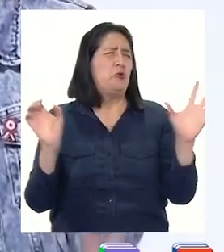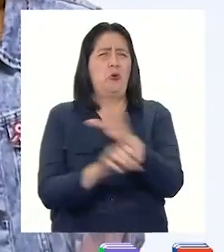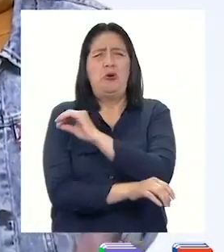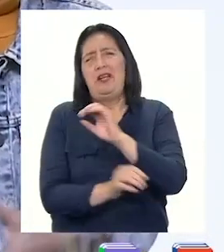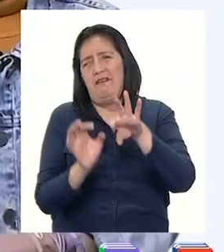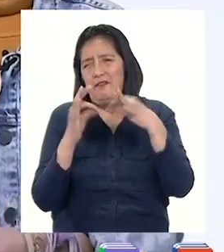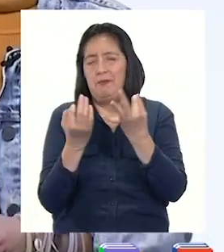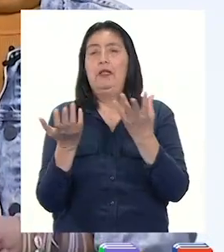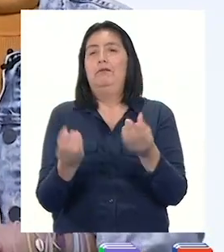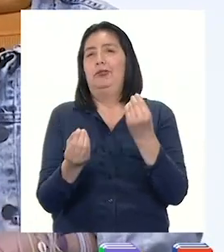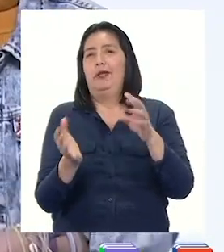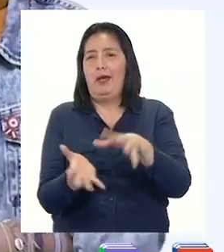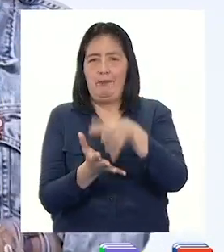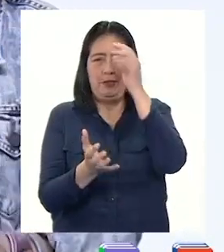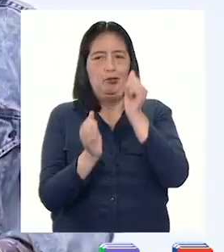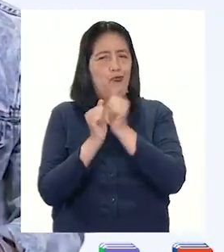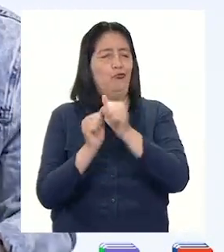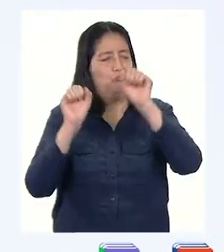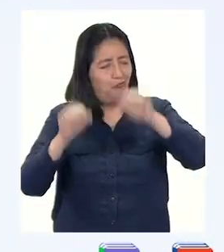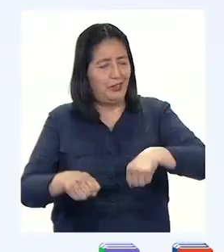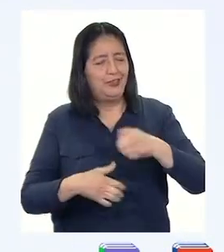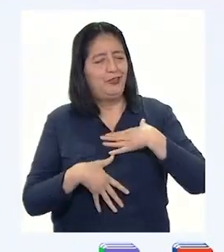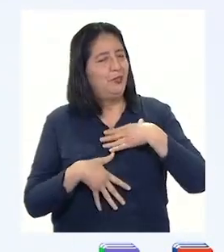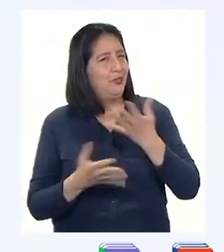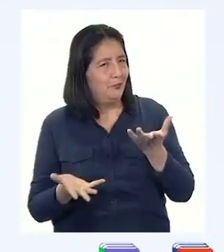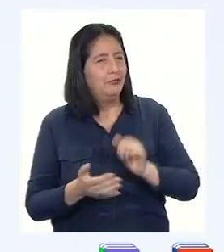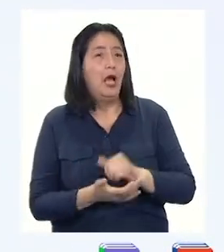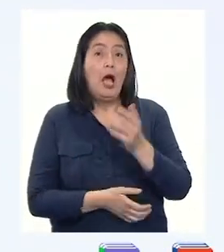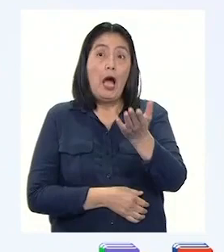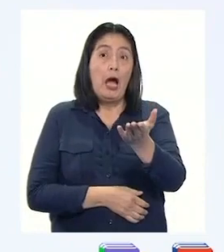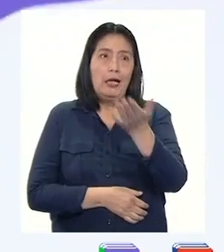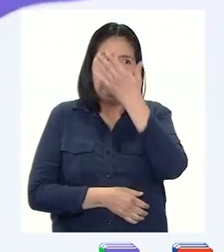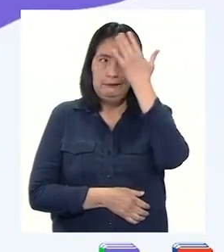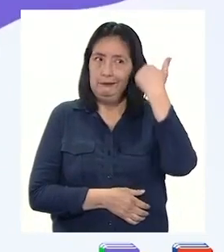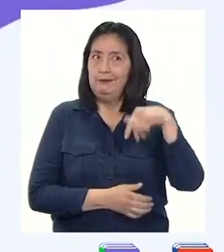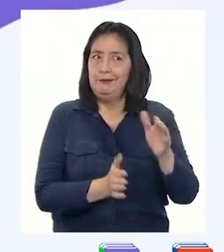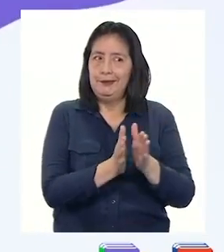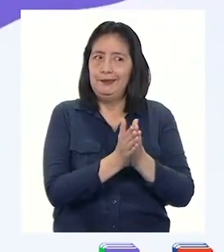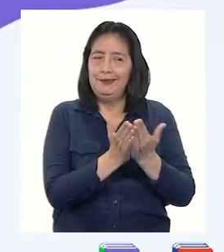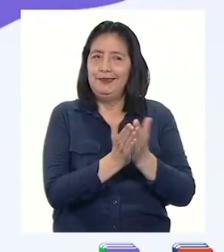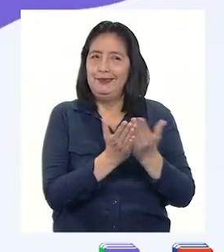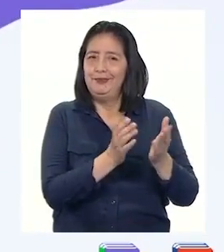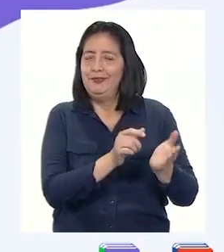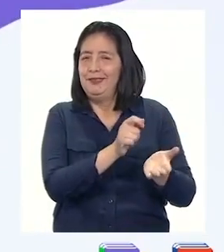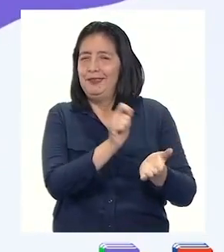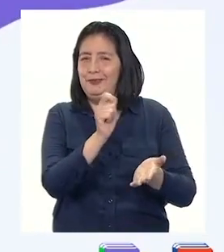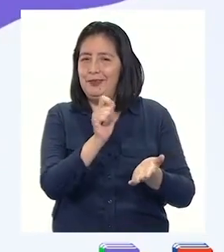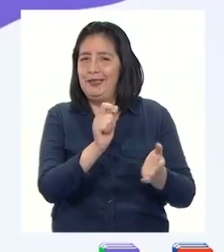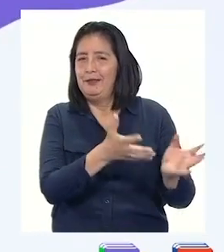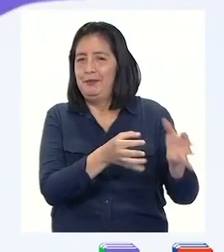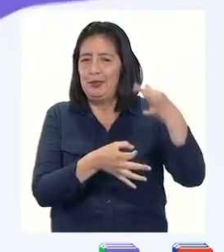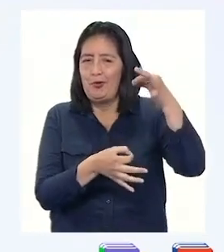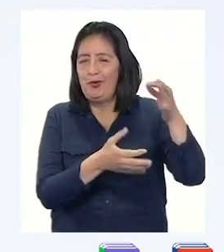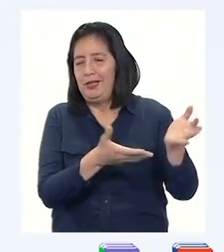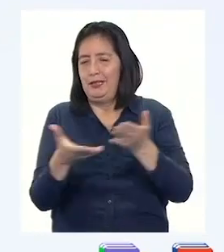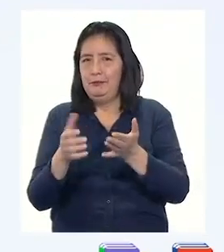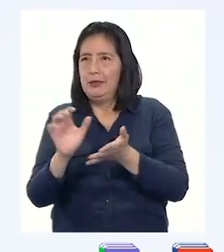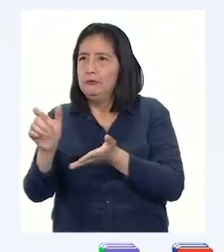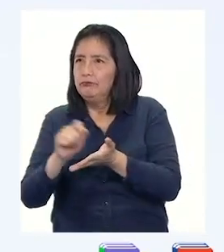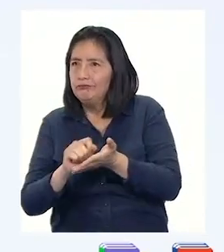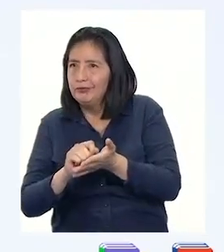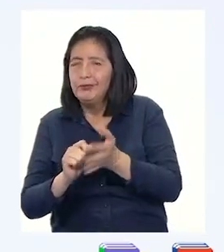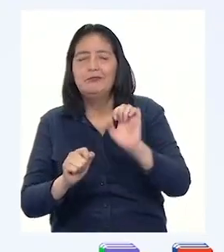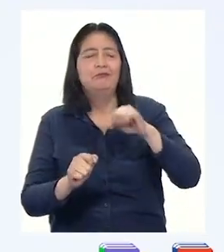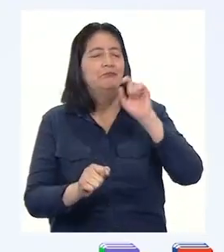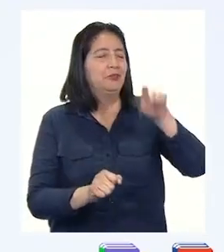familia, porque aprender juntos es mucho más entretenido. Eso sí, no te olvides de traer tu lápiz, tu cuaderno y tus hojas para tomar apuntes, porque